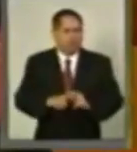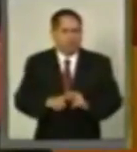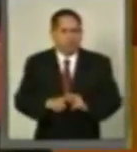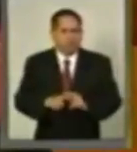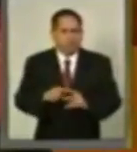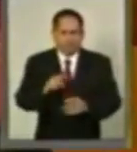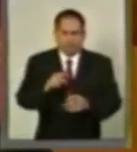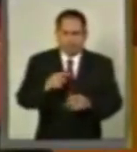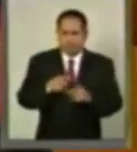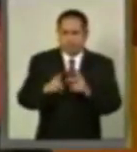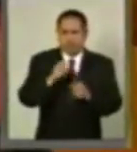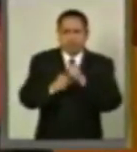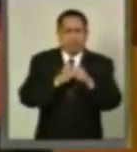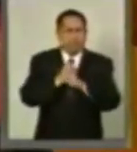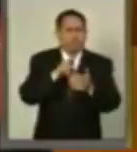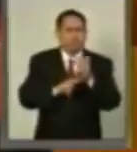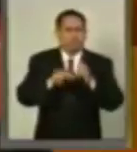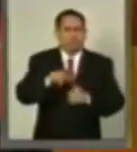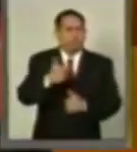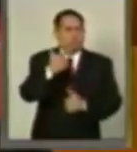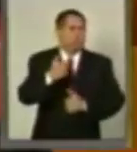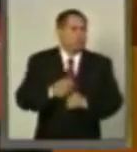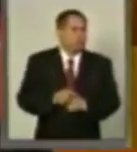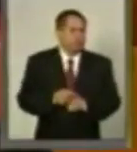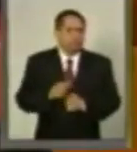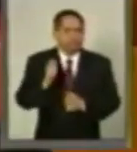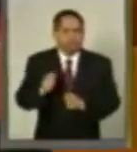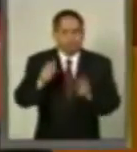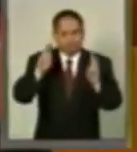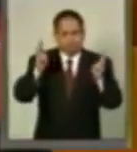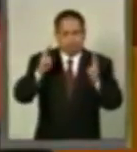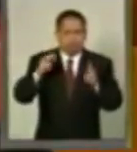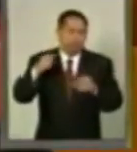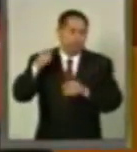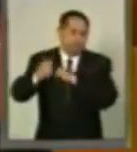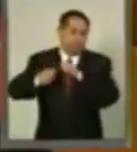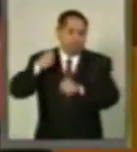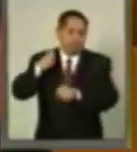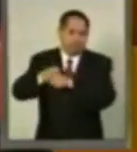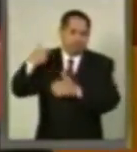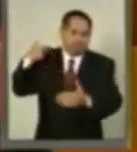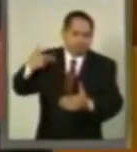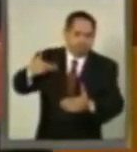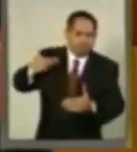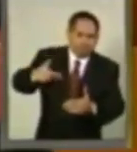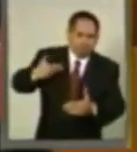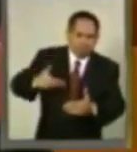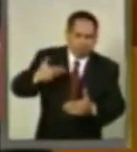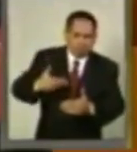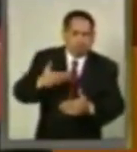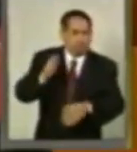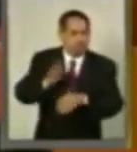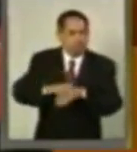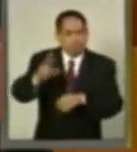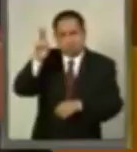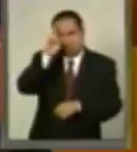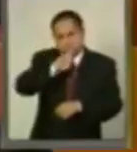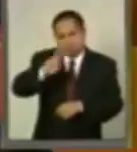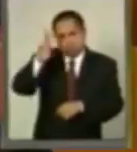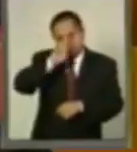en el 2012. Es un tema que trae varios años y que se ha venido dando una escalada